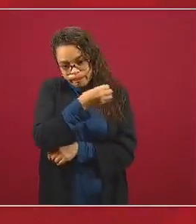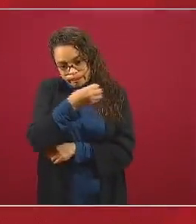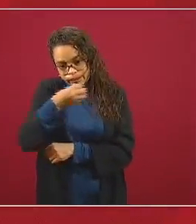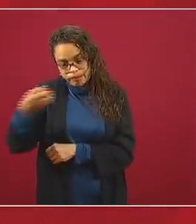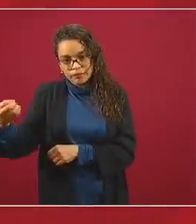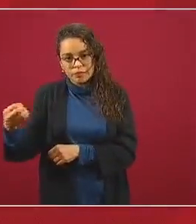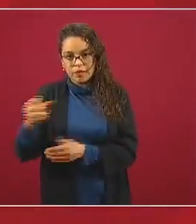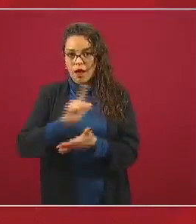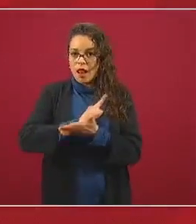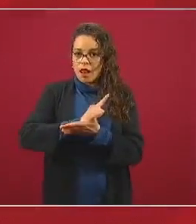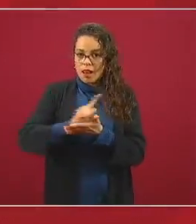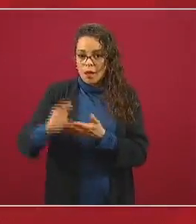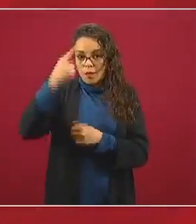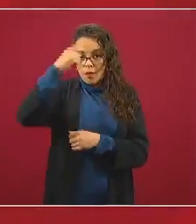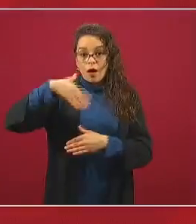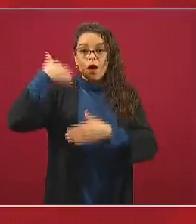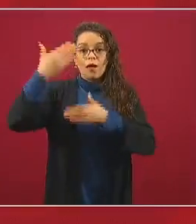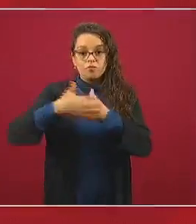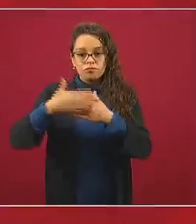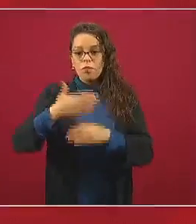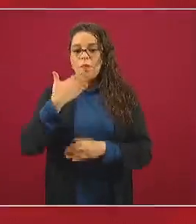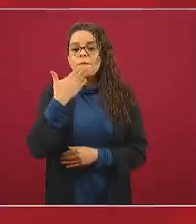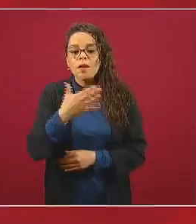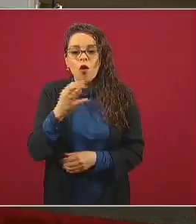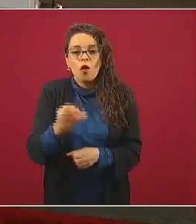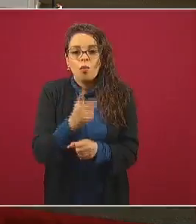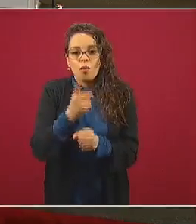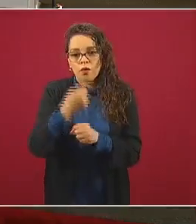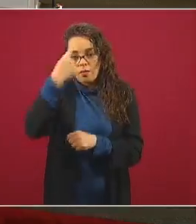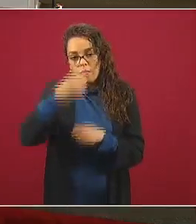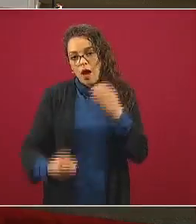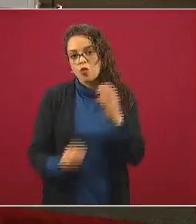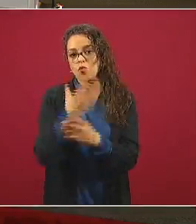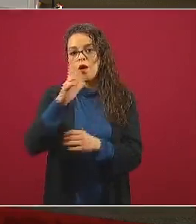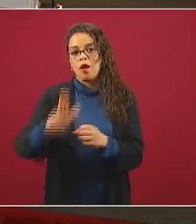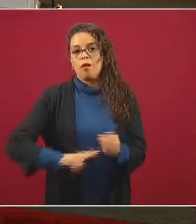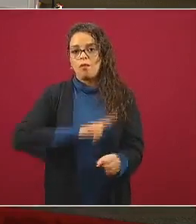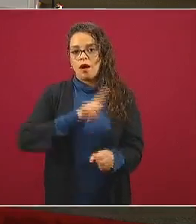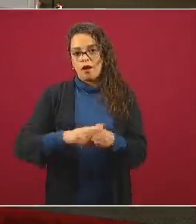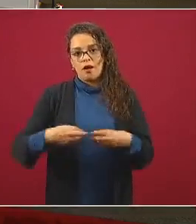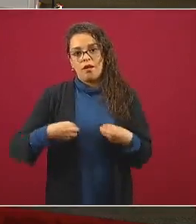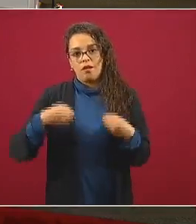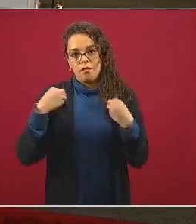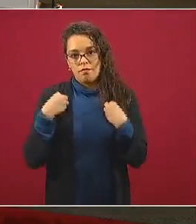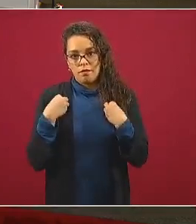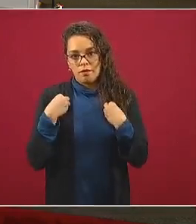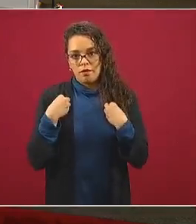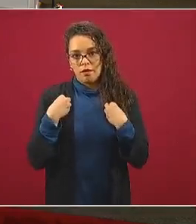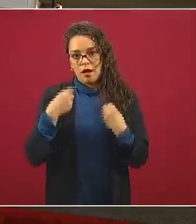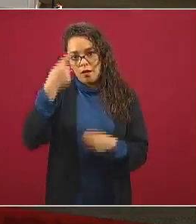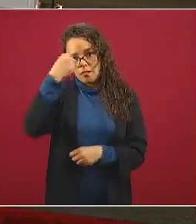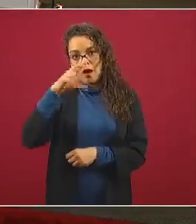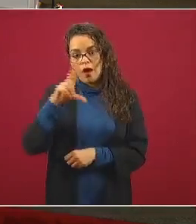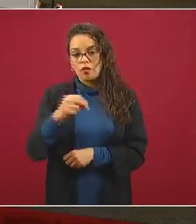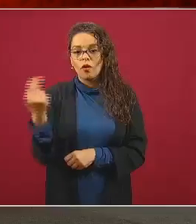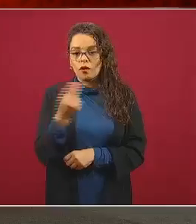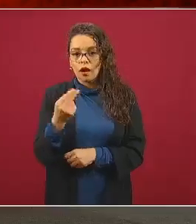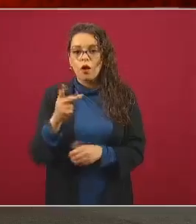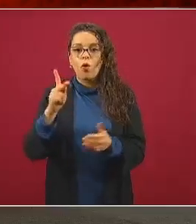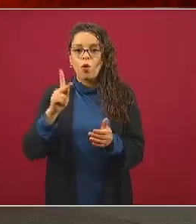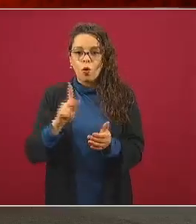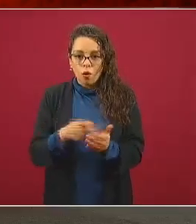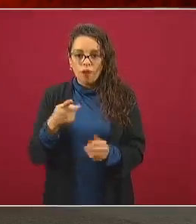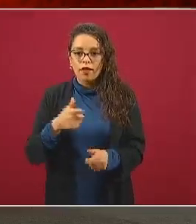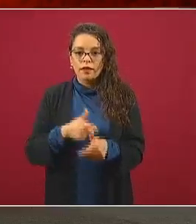una mejor oportunidad de transitar a la nueva normalidad y no tener que prolongar los elementos de